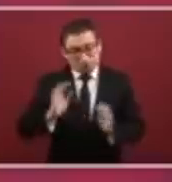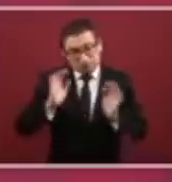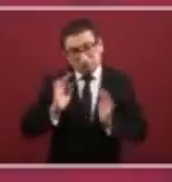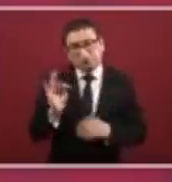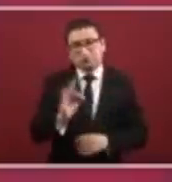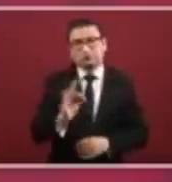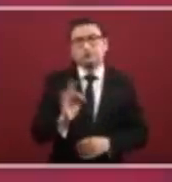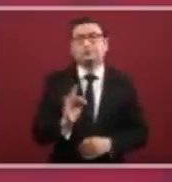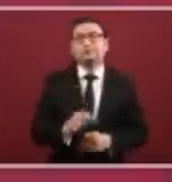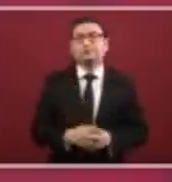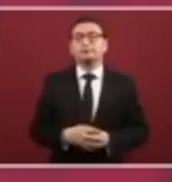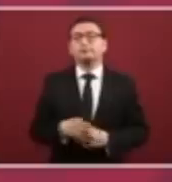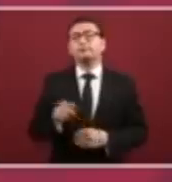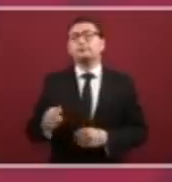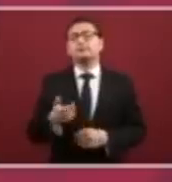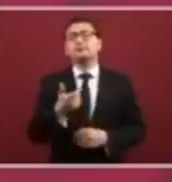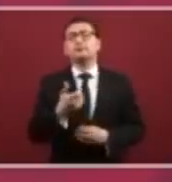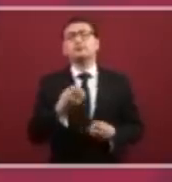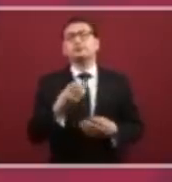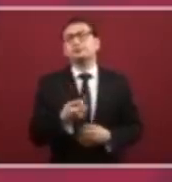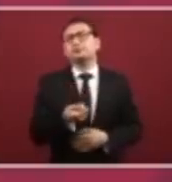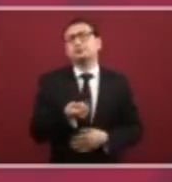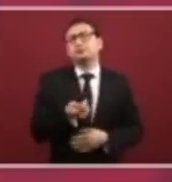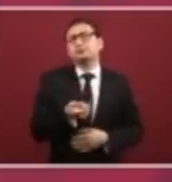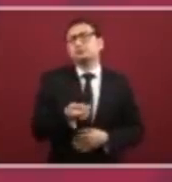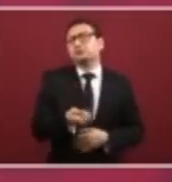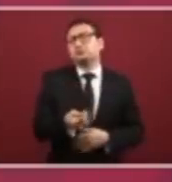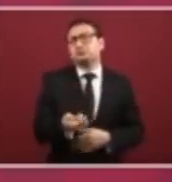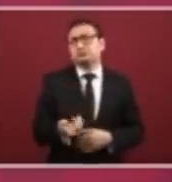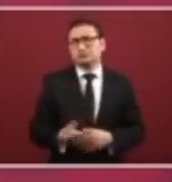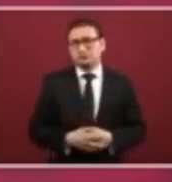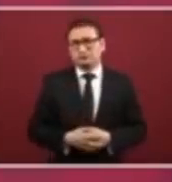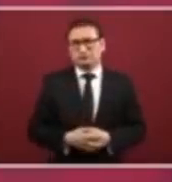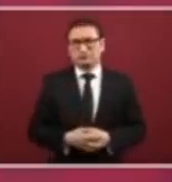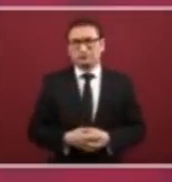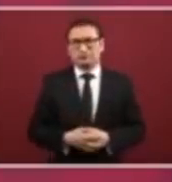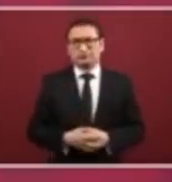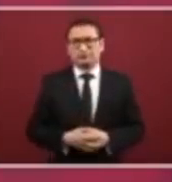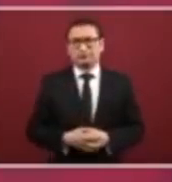de muy poco monto,